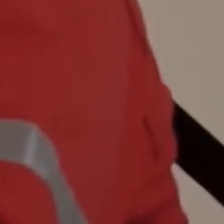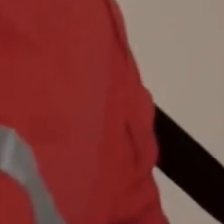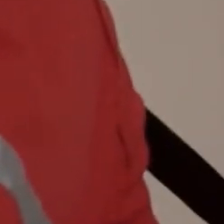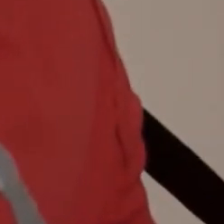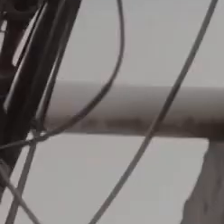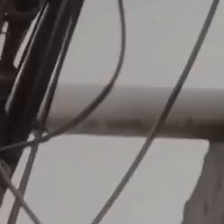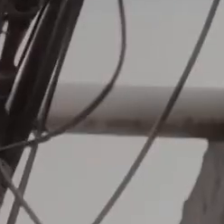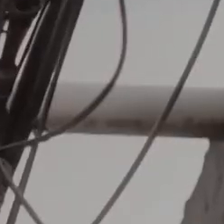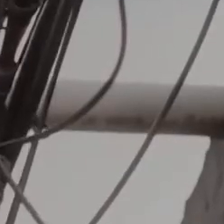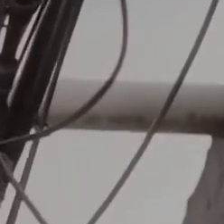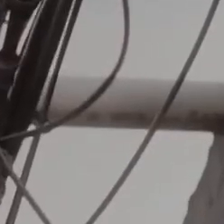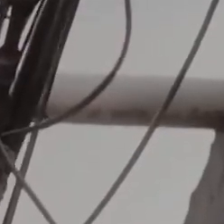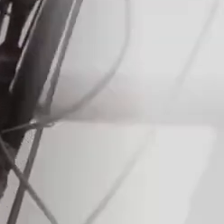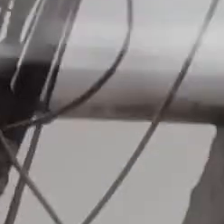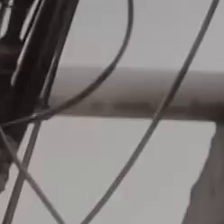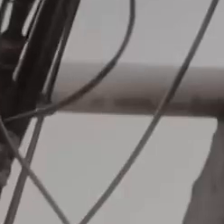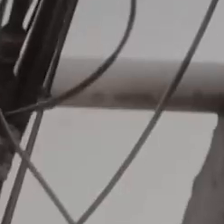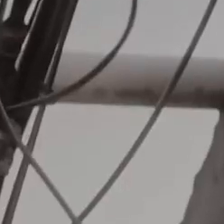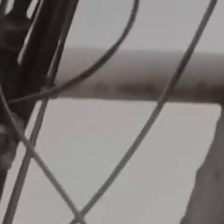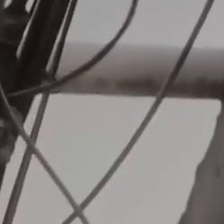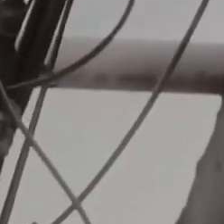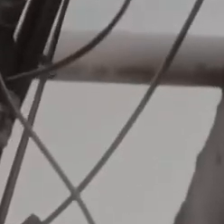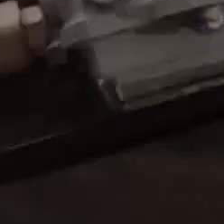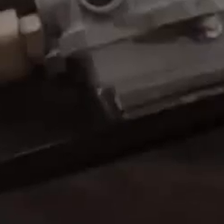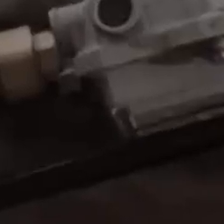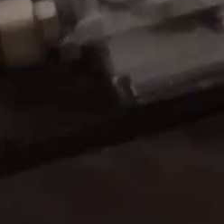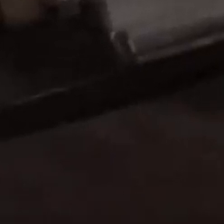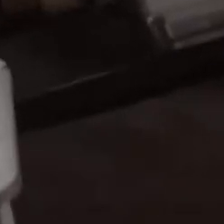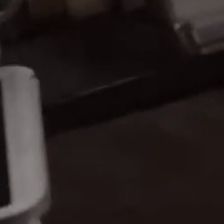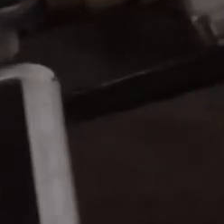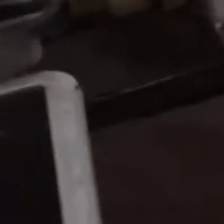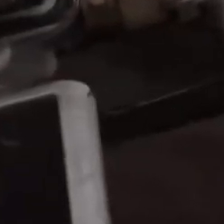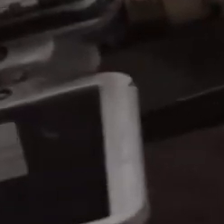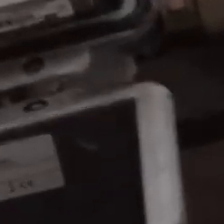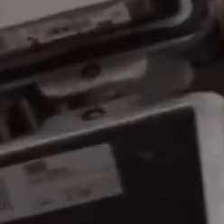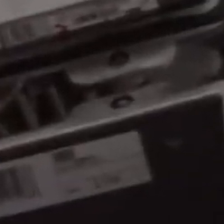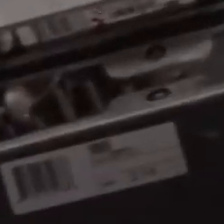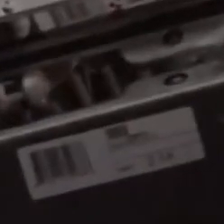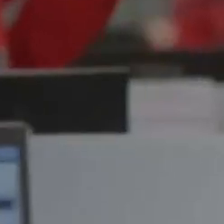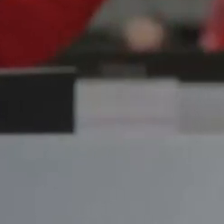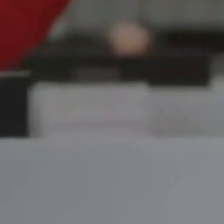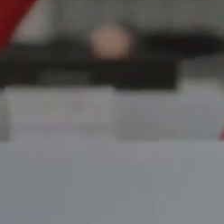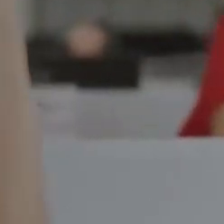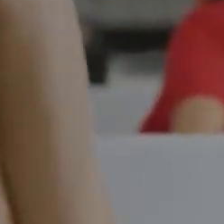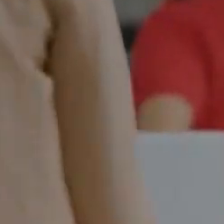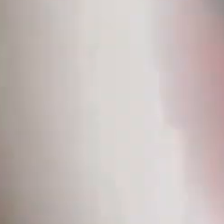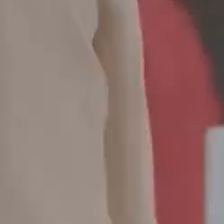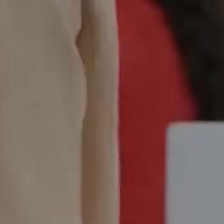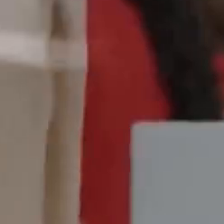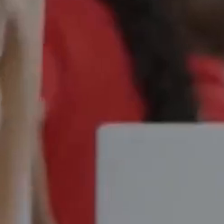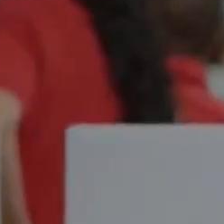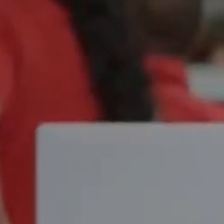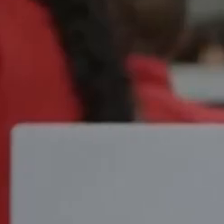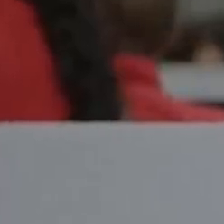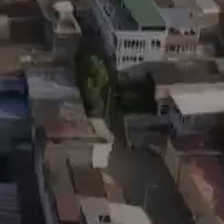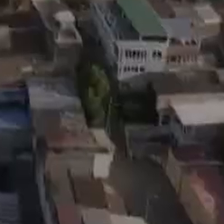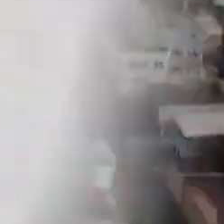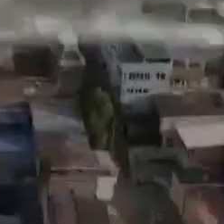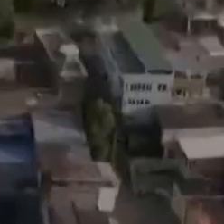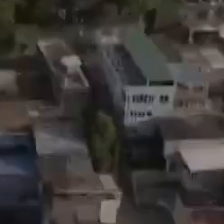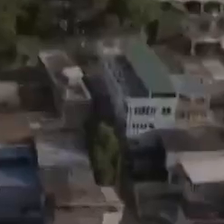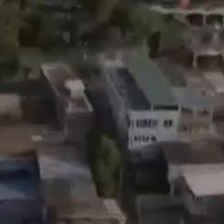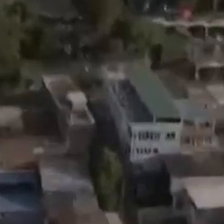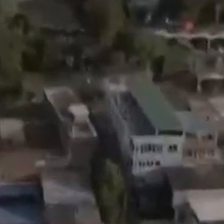en que te conectas, desplegando cerca de 223 kilómetros de fibra óptica para darles un mejor internet a más